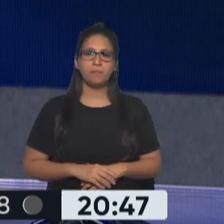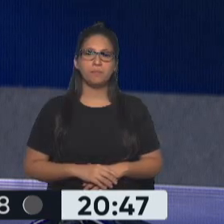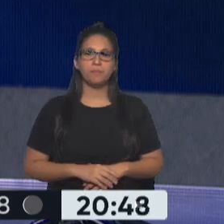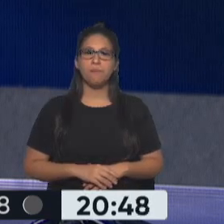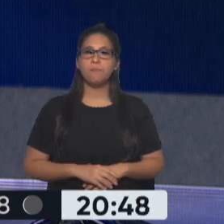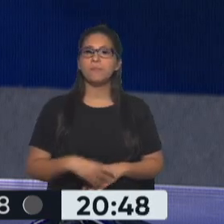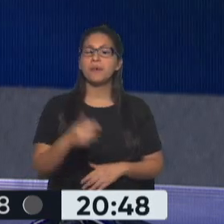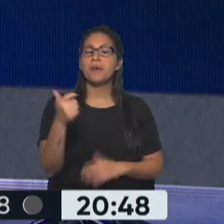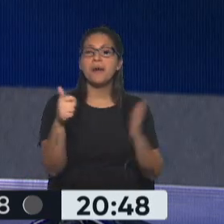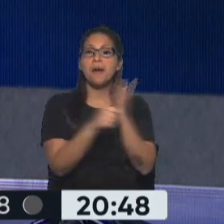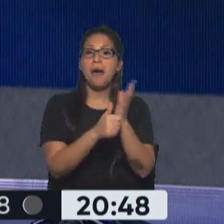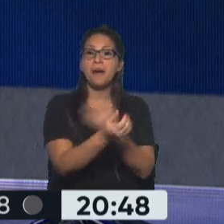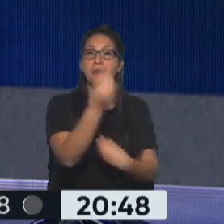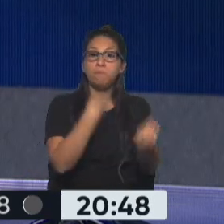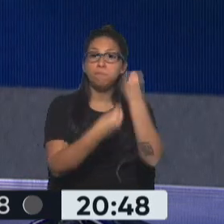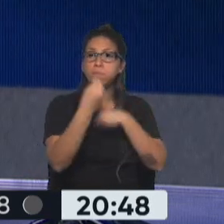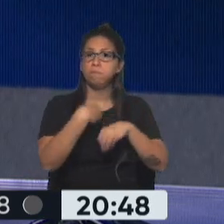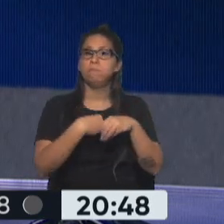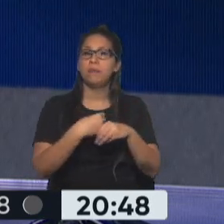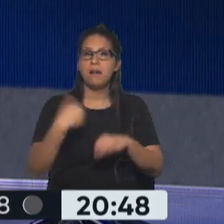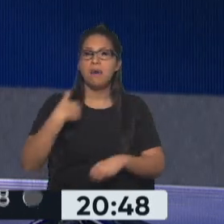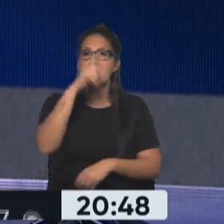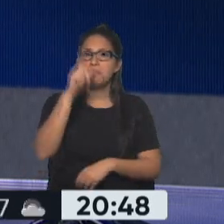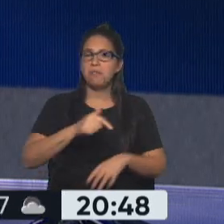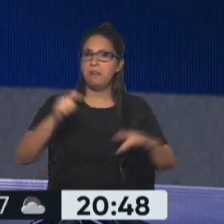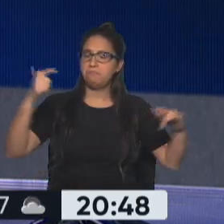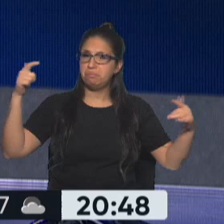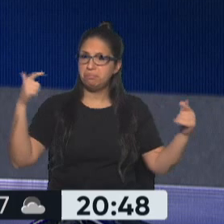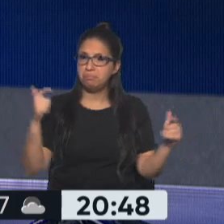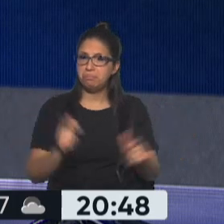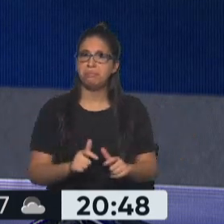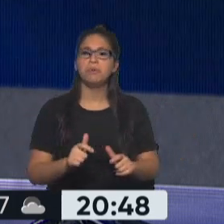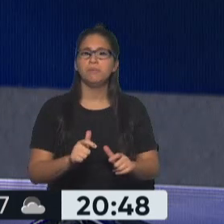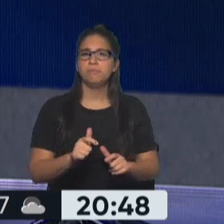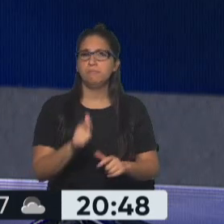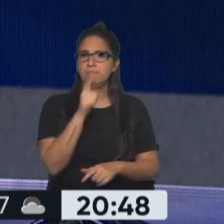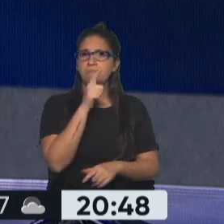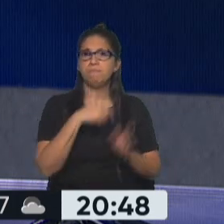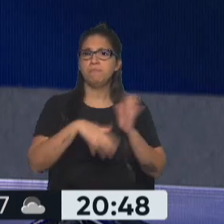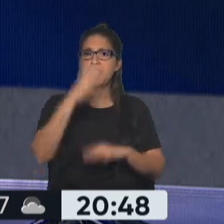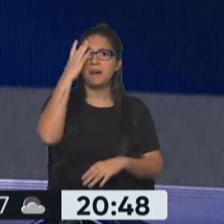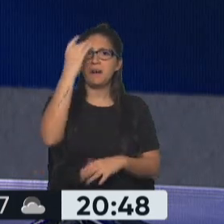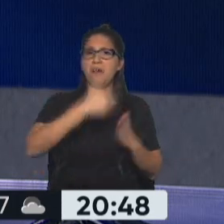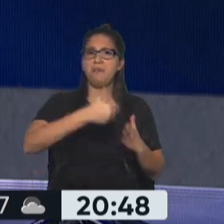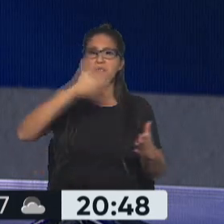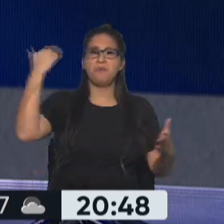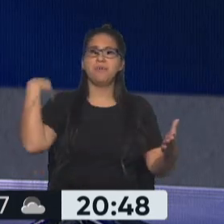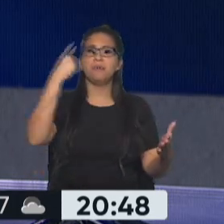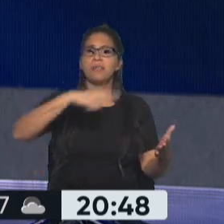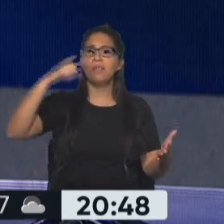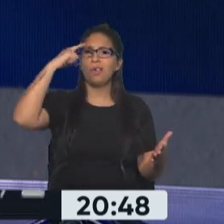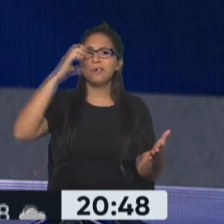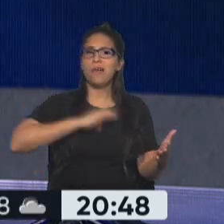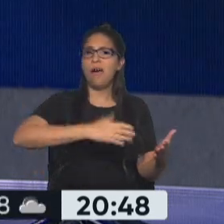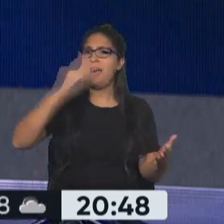El consumo de carne en Argentina ha sufrido una caída muy importante, tal vez la más importante en estos últimos 110